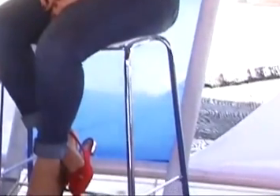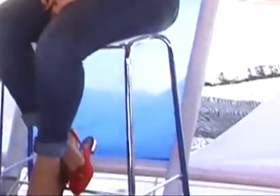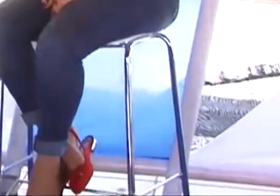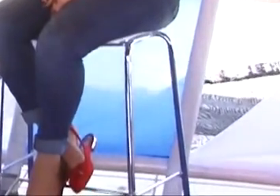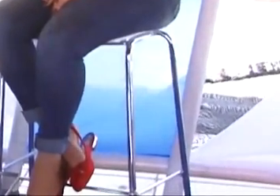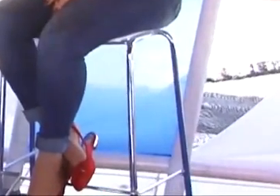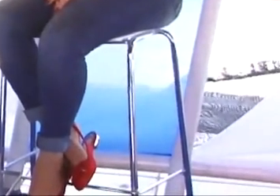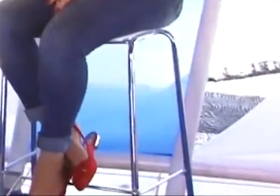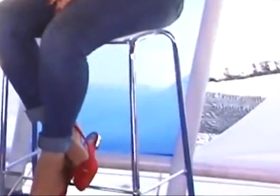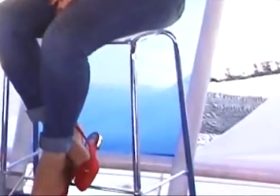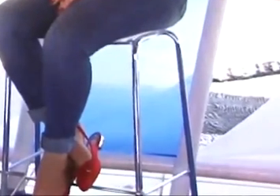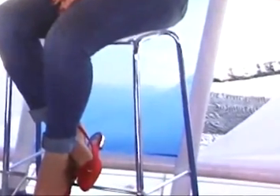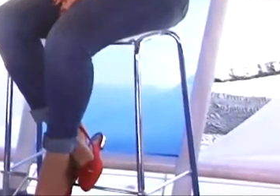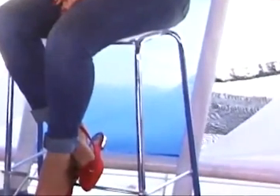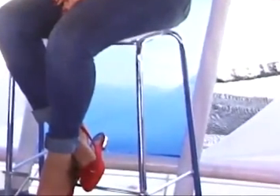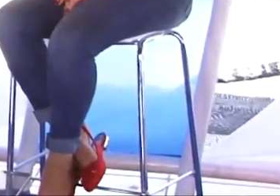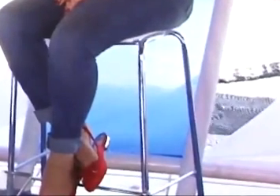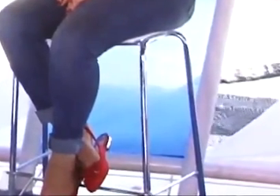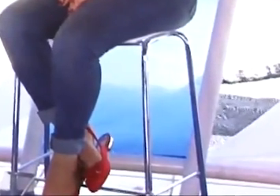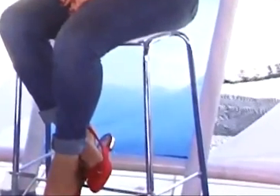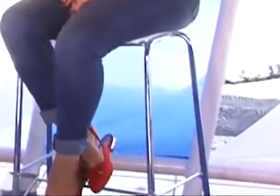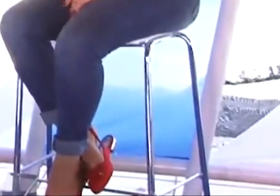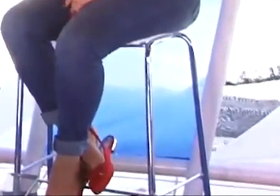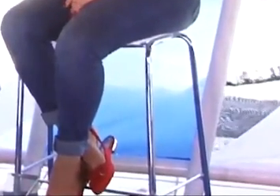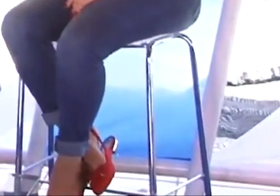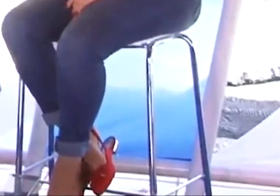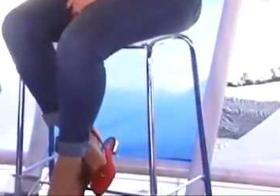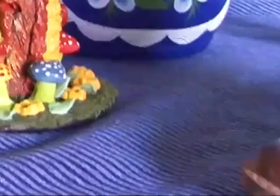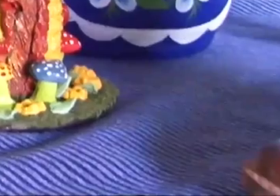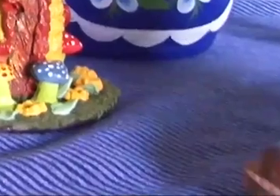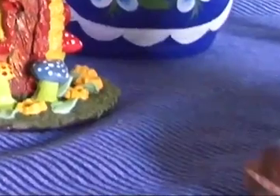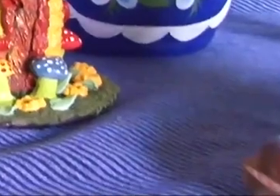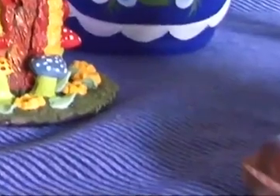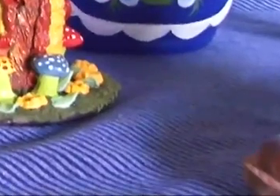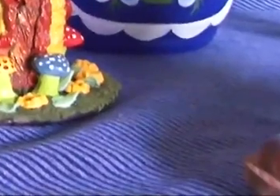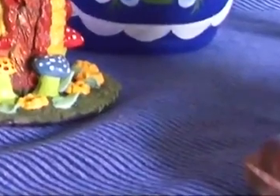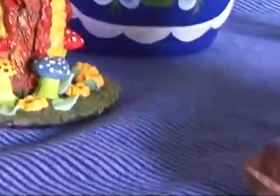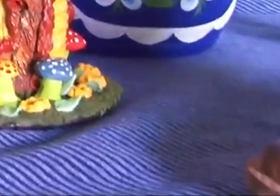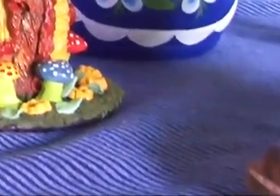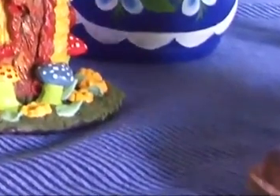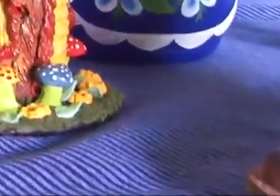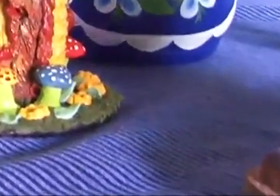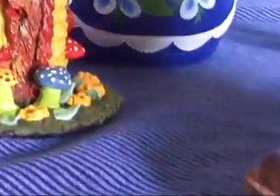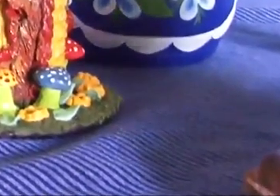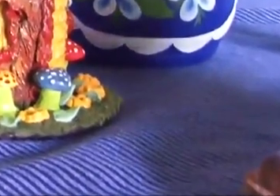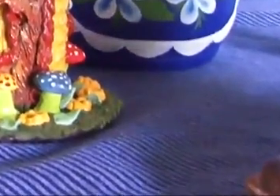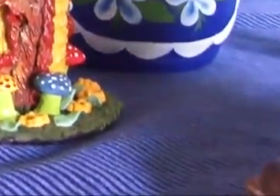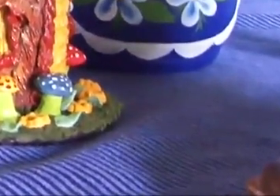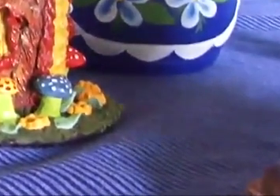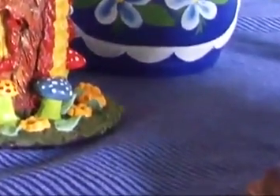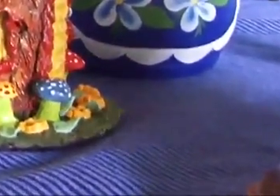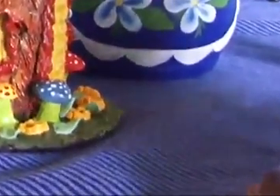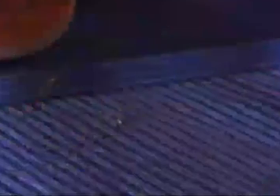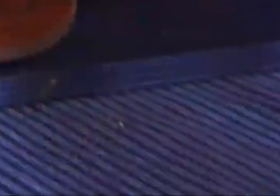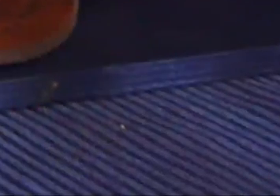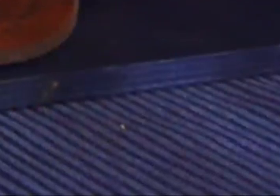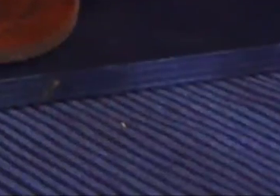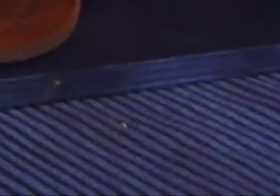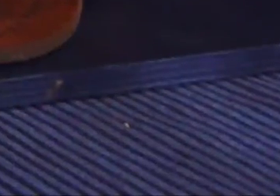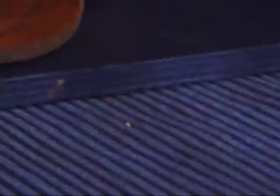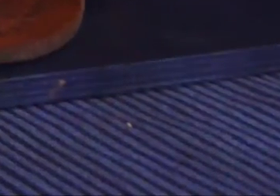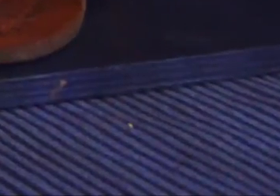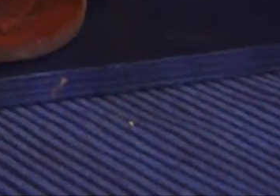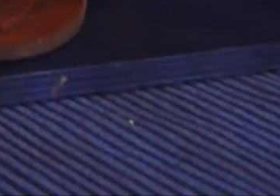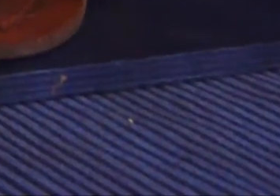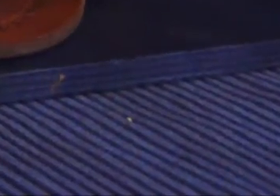Con muchas promociones y descuentos, este 7 y 8 de marzo, el Parque de Ferias acogerá la Feria de la Mujer Emprendedora, en el